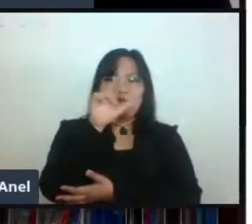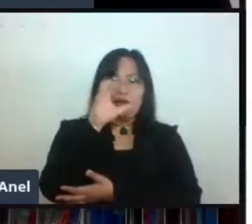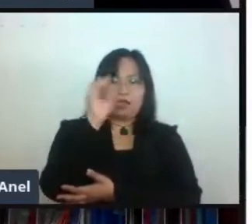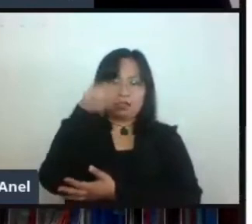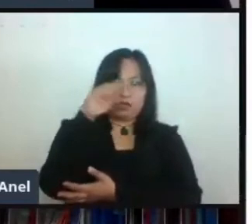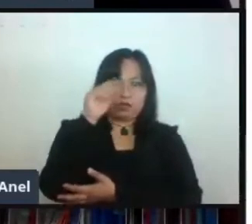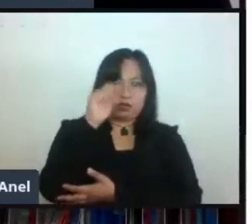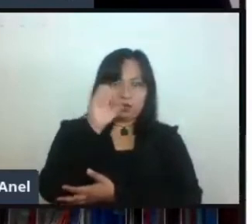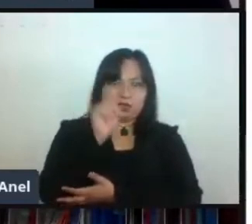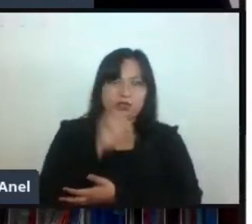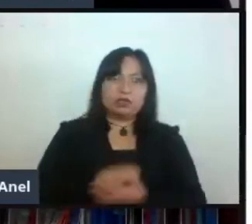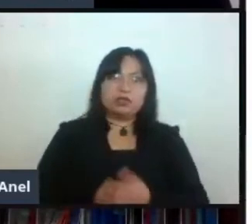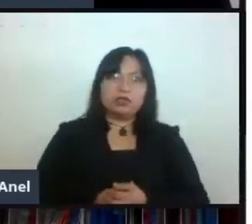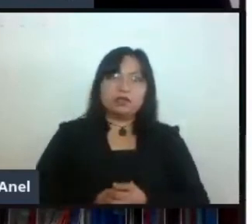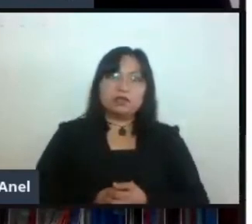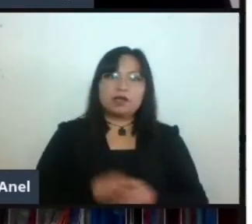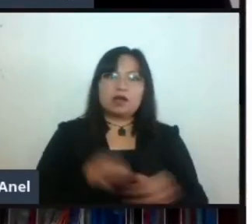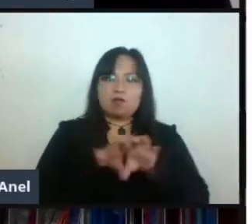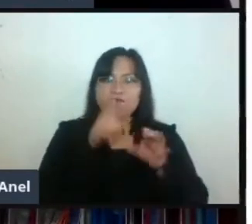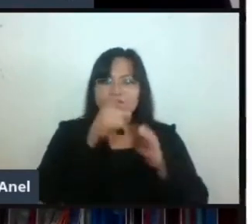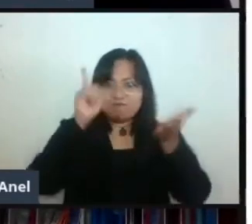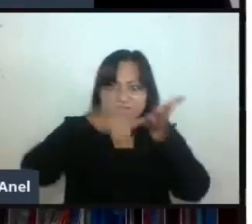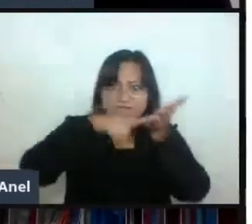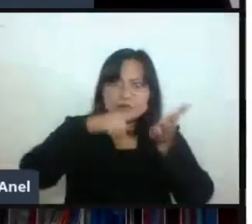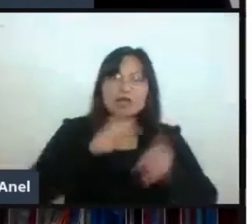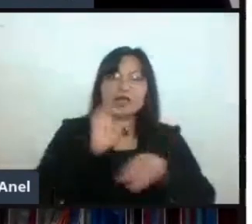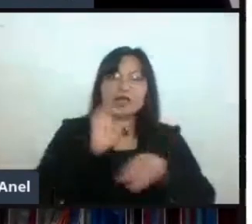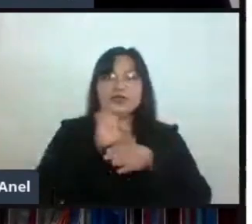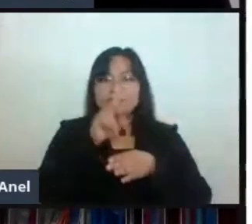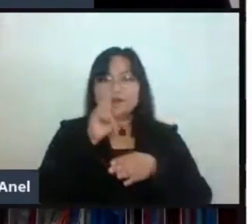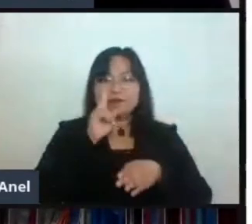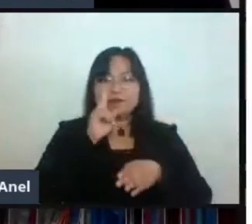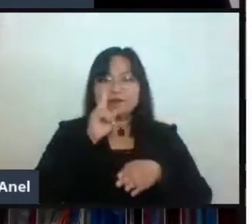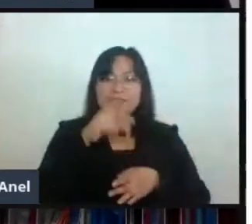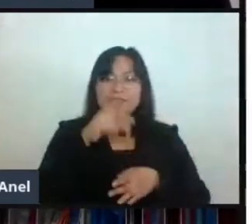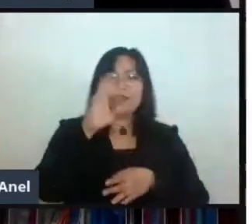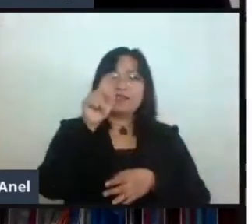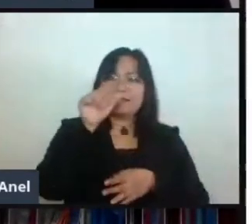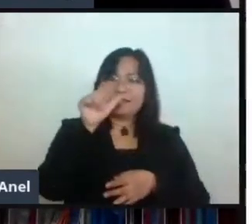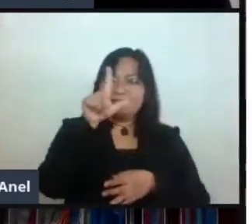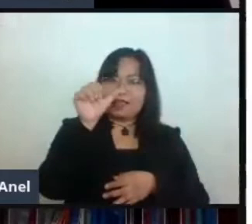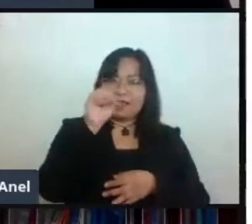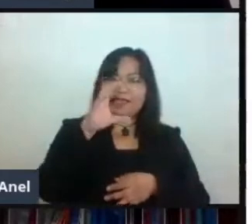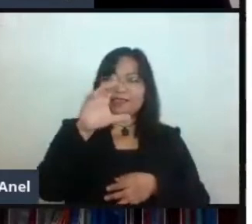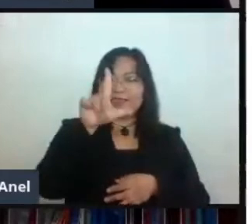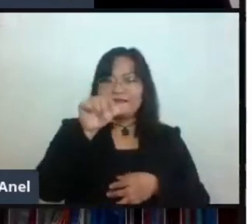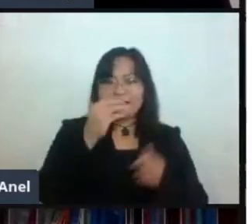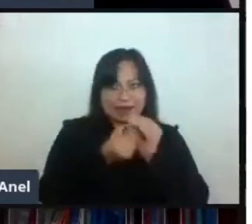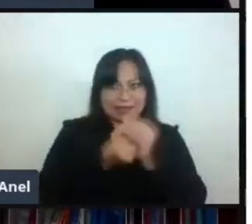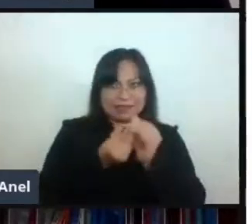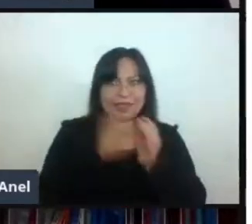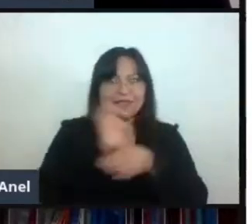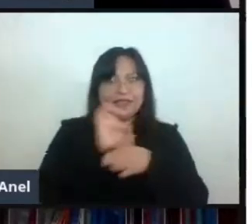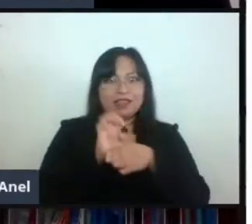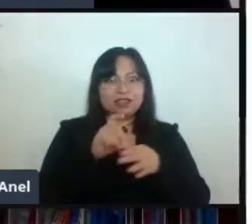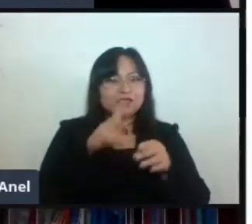aquí, y aquí dice detalles de la clase. Yo puedo decir aquí, por